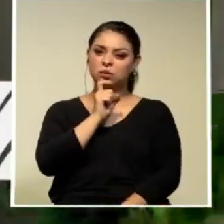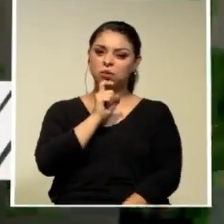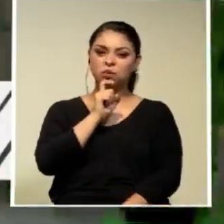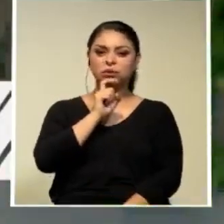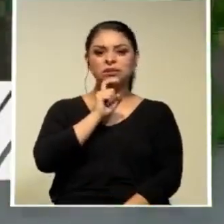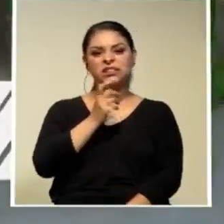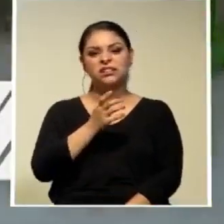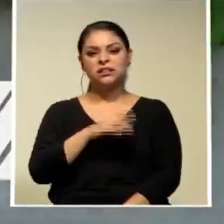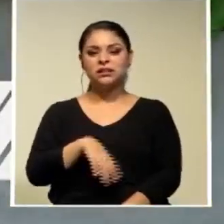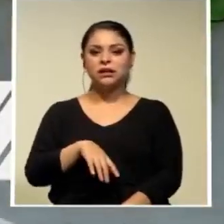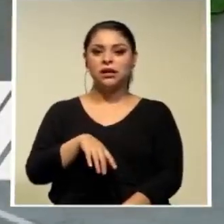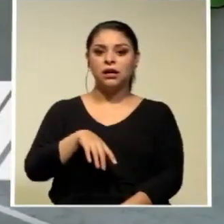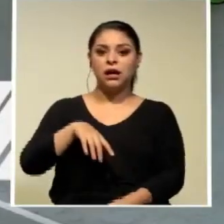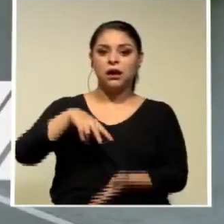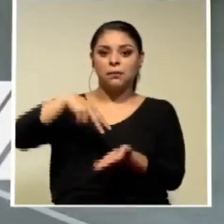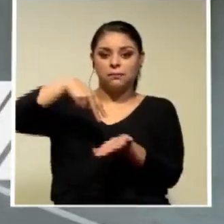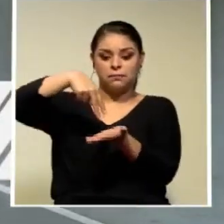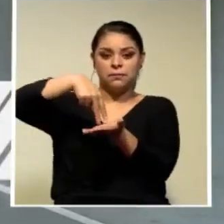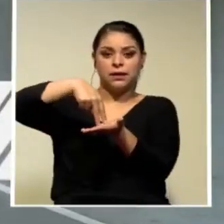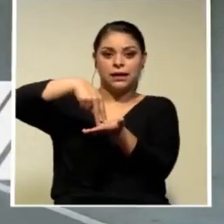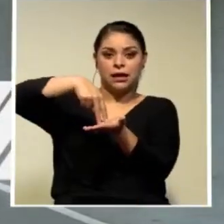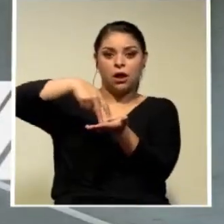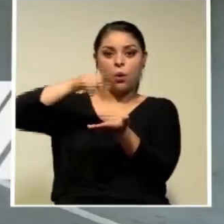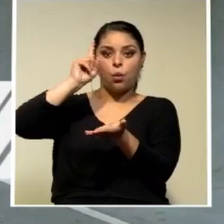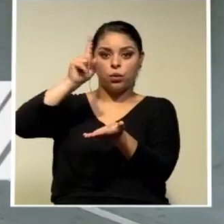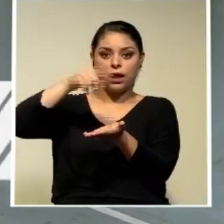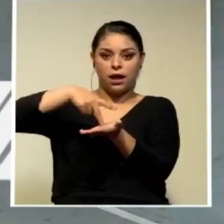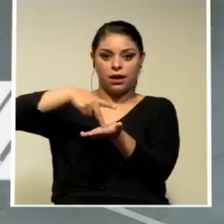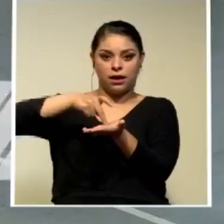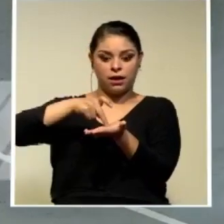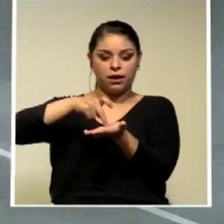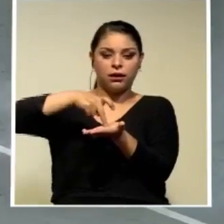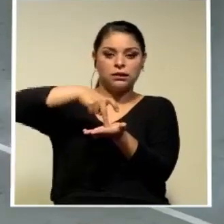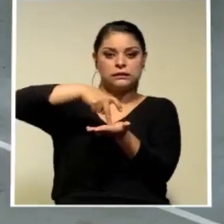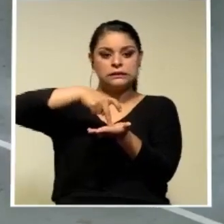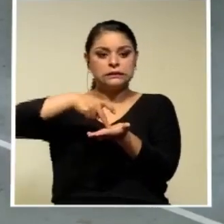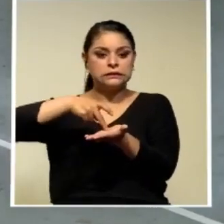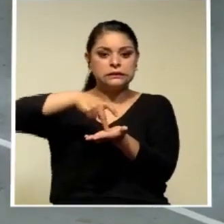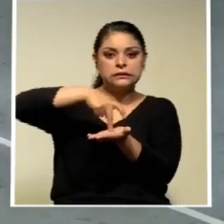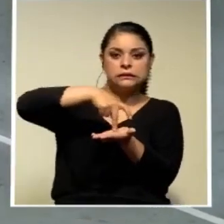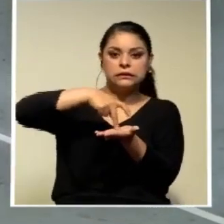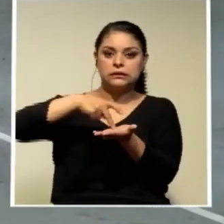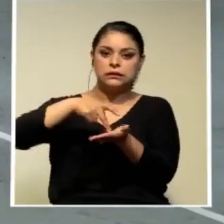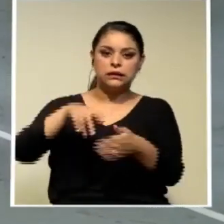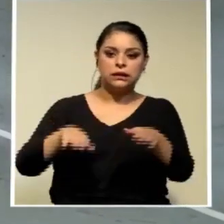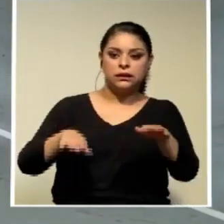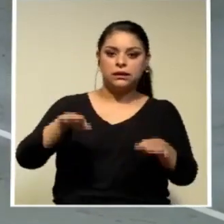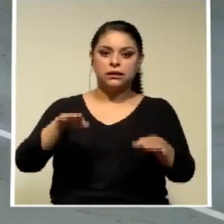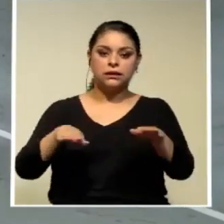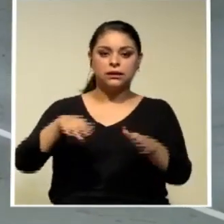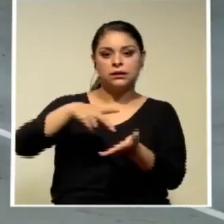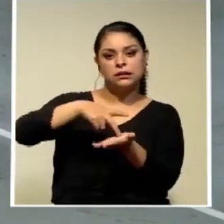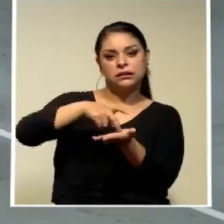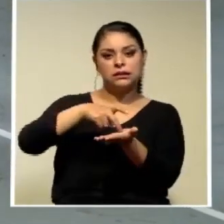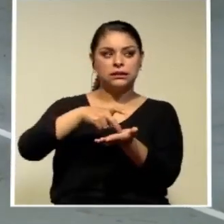equilibrio en una piernita. Uh-huh. A los niños y las niñas les suele suceder que se les dificulta. Entonces hacemos